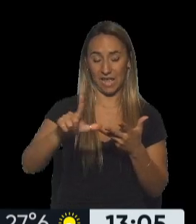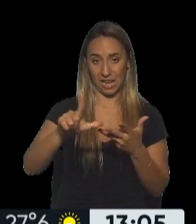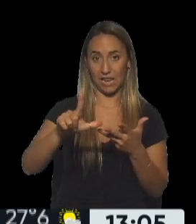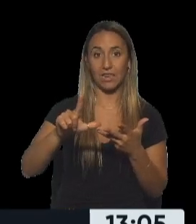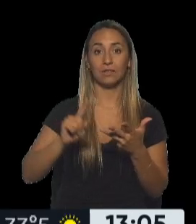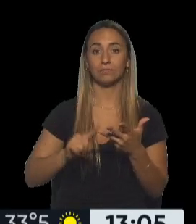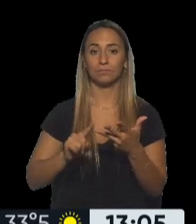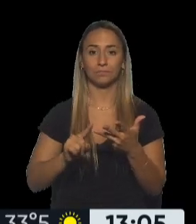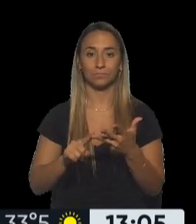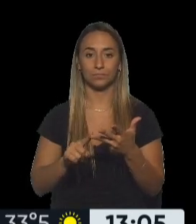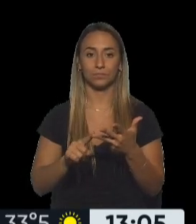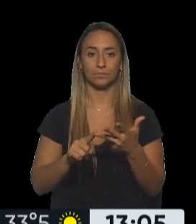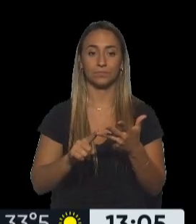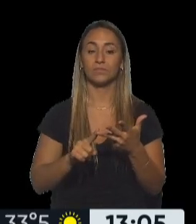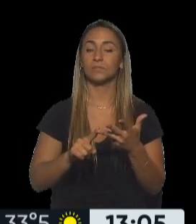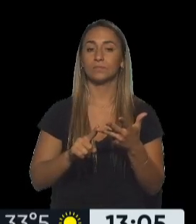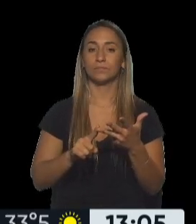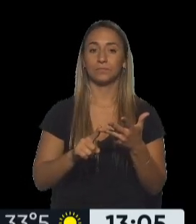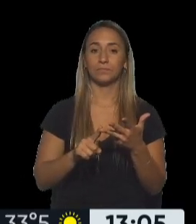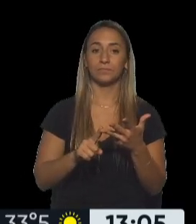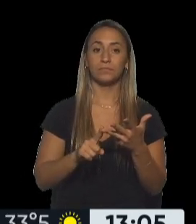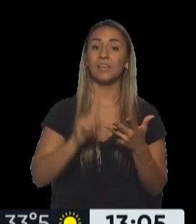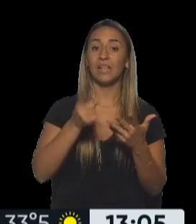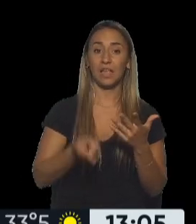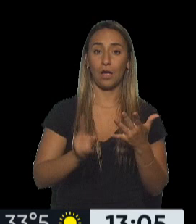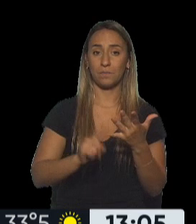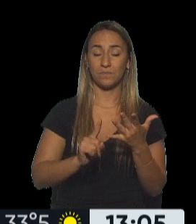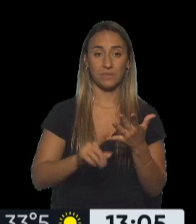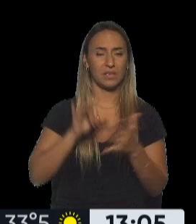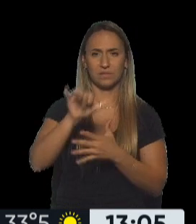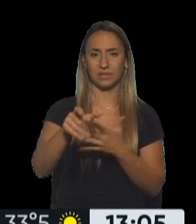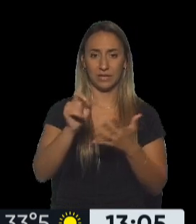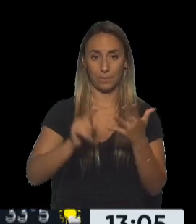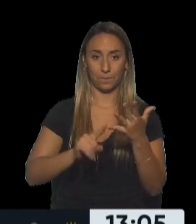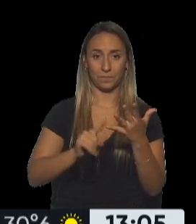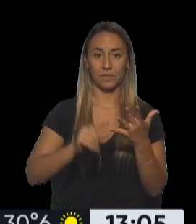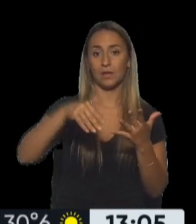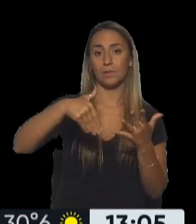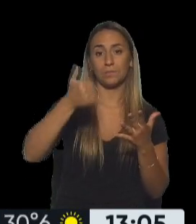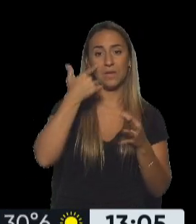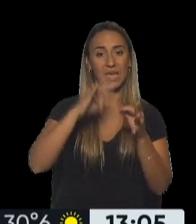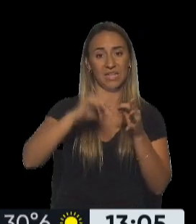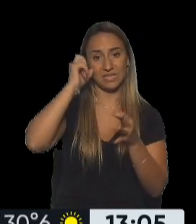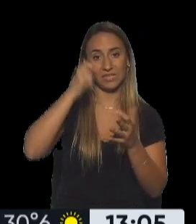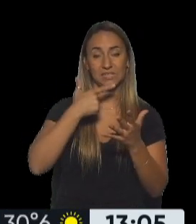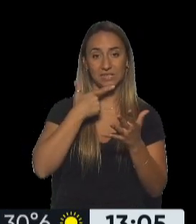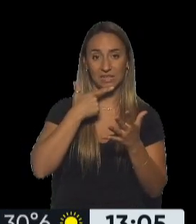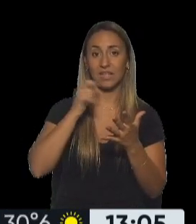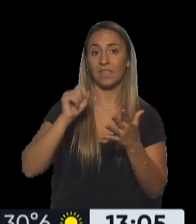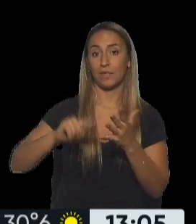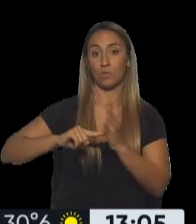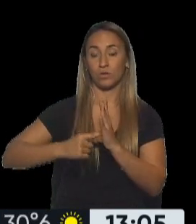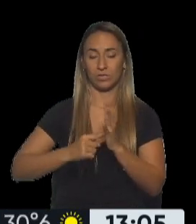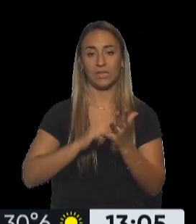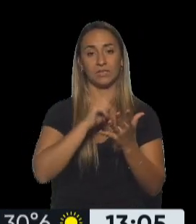en lo contencioso administrativo número 9 también viajaron Juan Bautista maique fiscal general de la ciudad de Buenos Aires